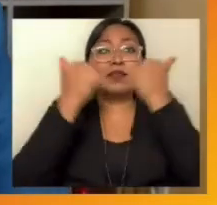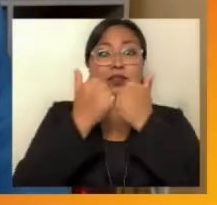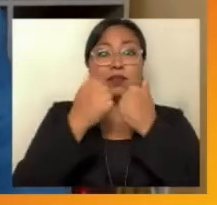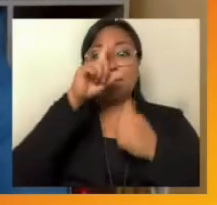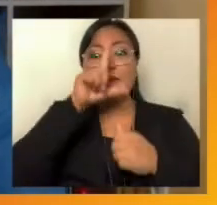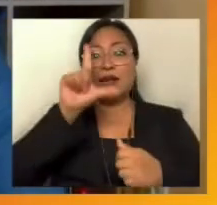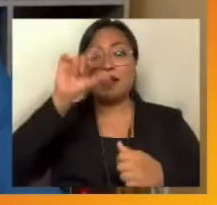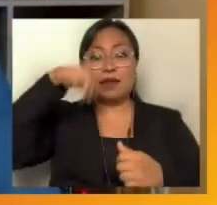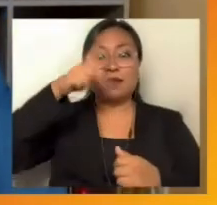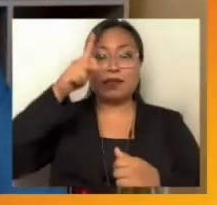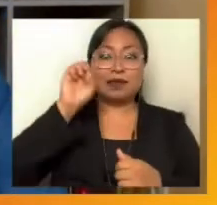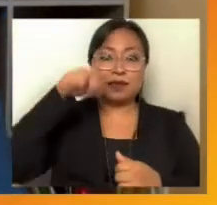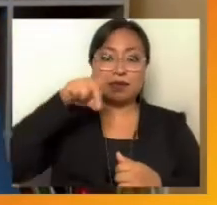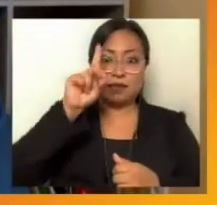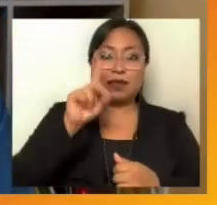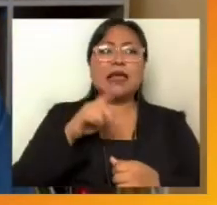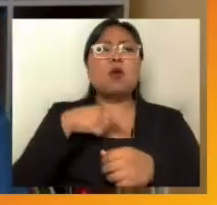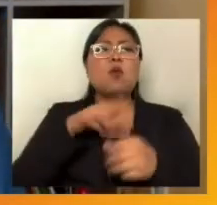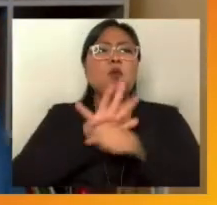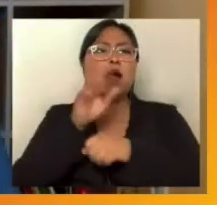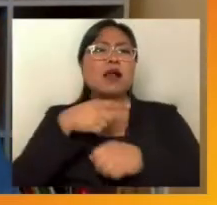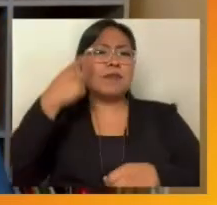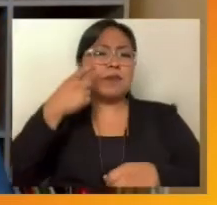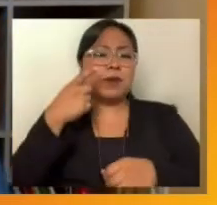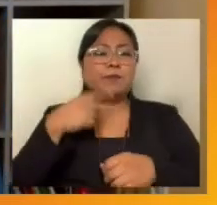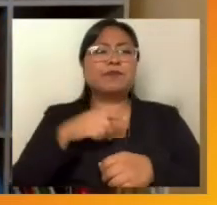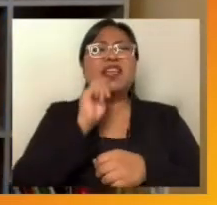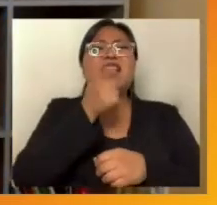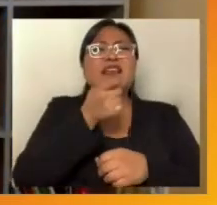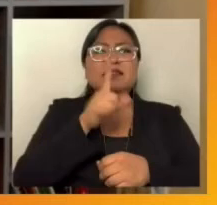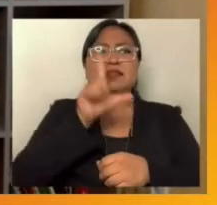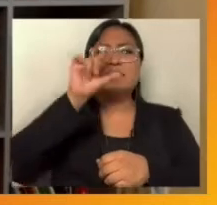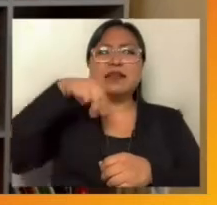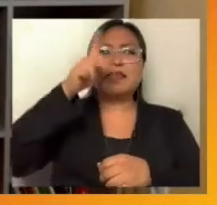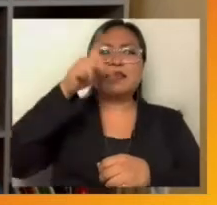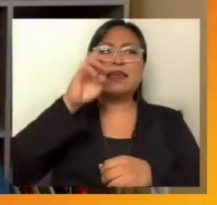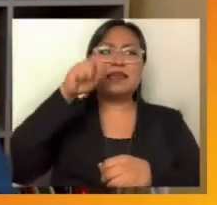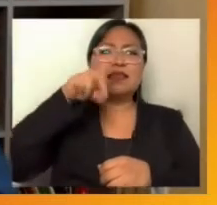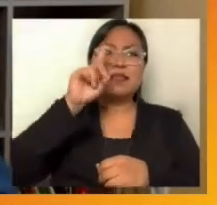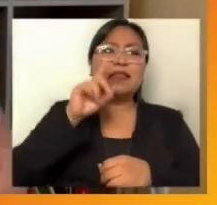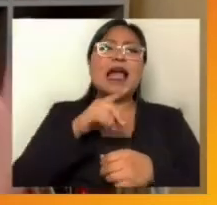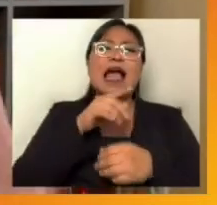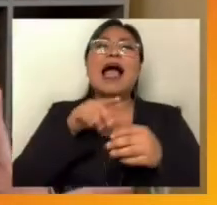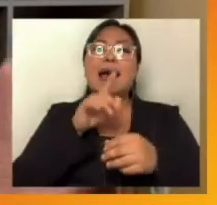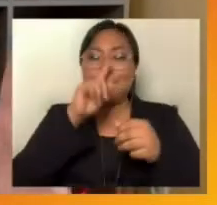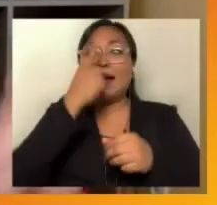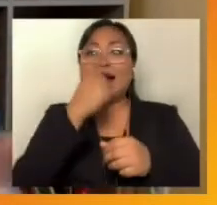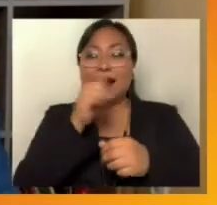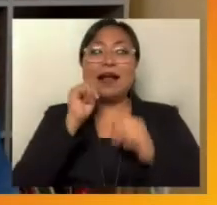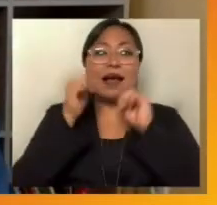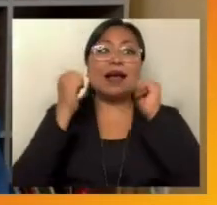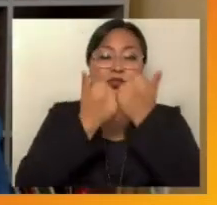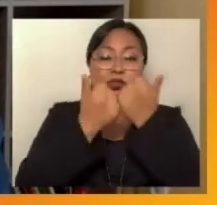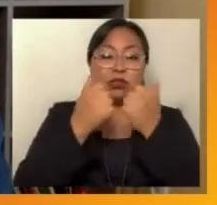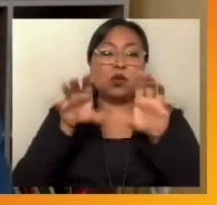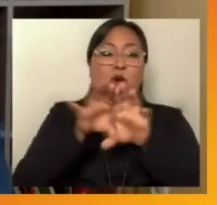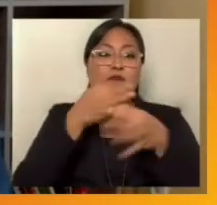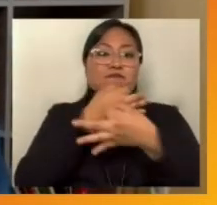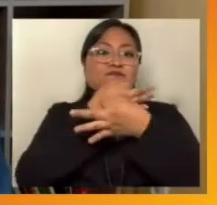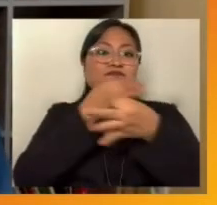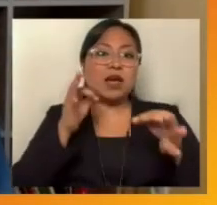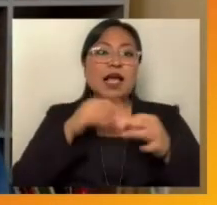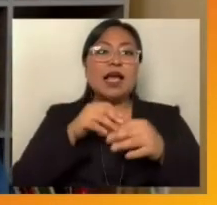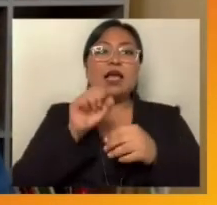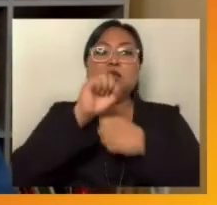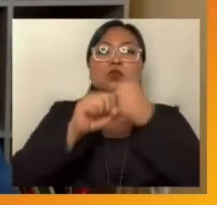primero que LinkedIn es una estrategia de social selling. Y social selling es el conjunto de